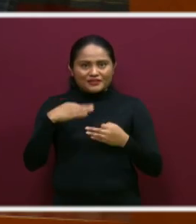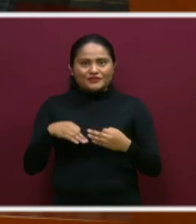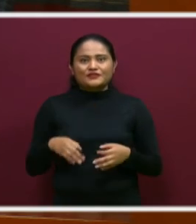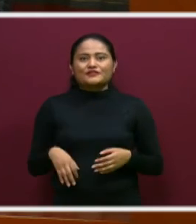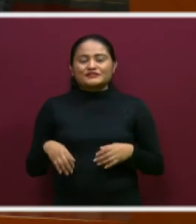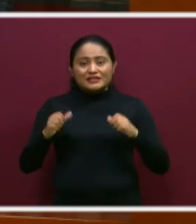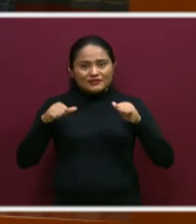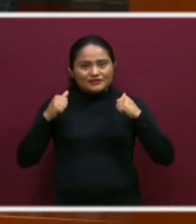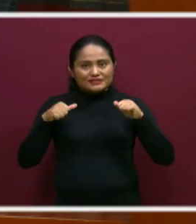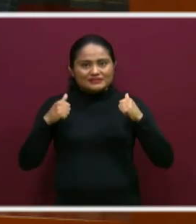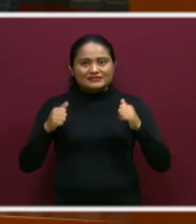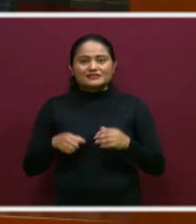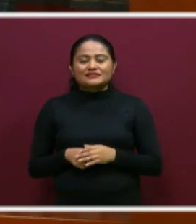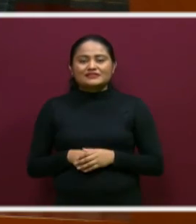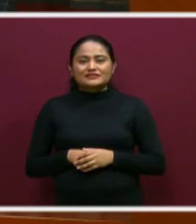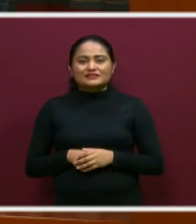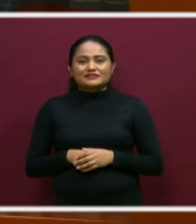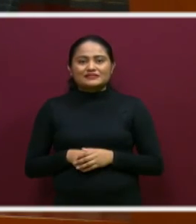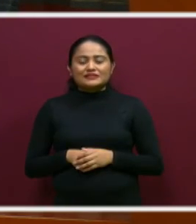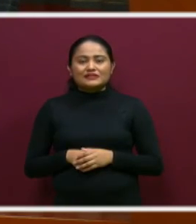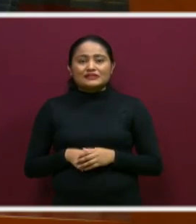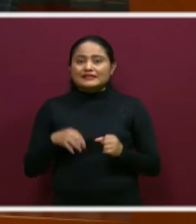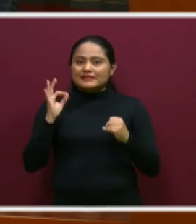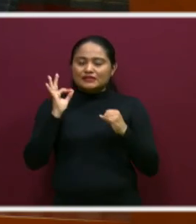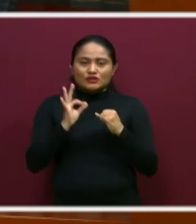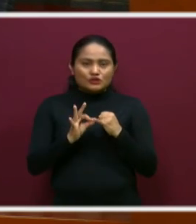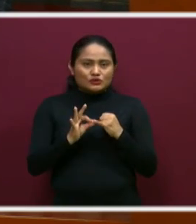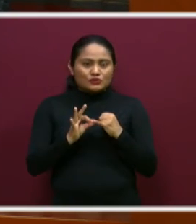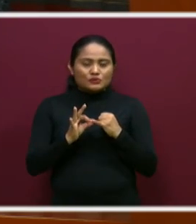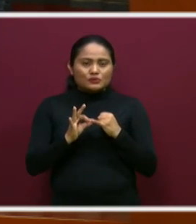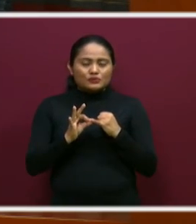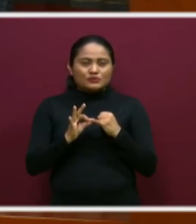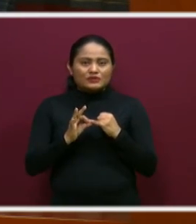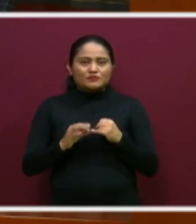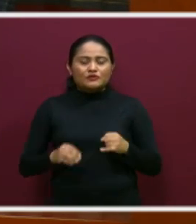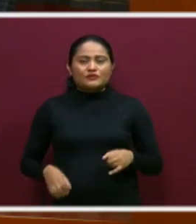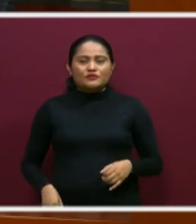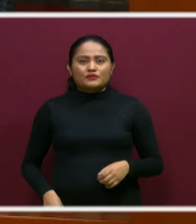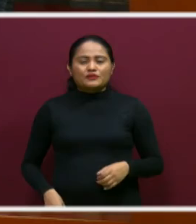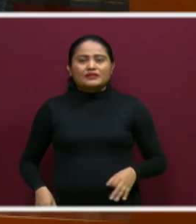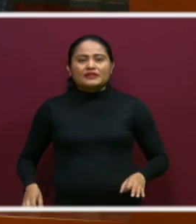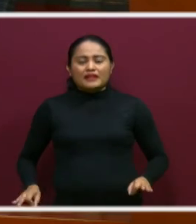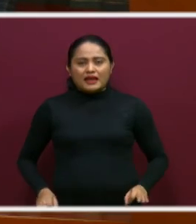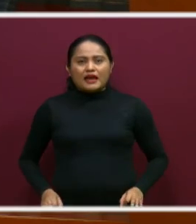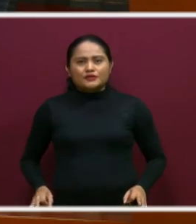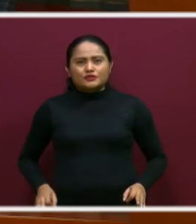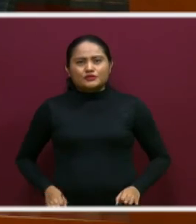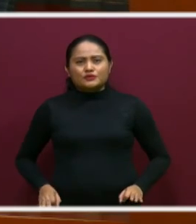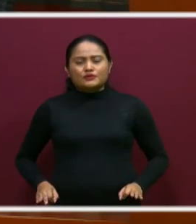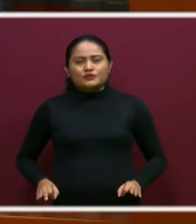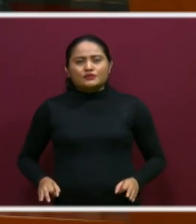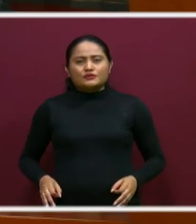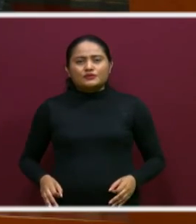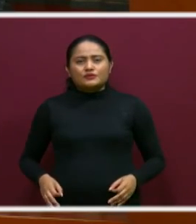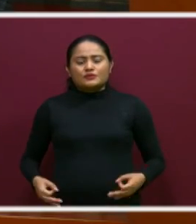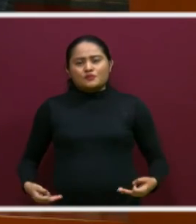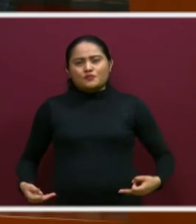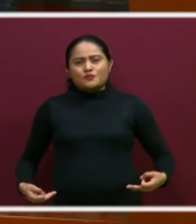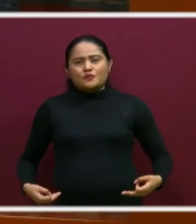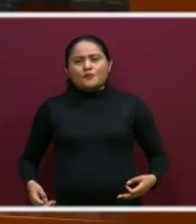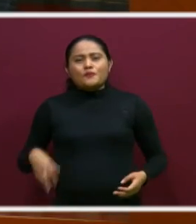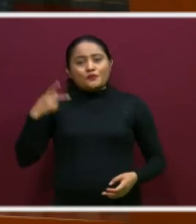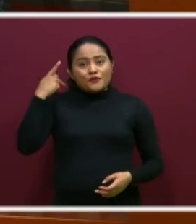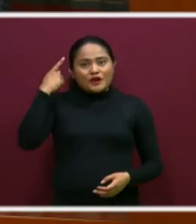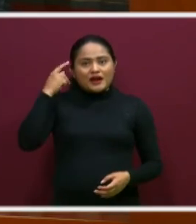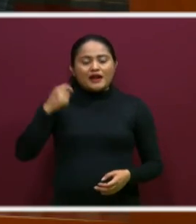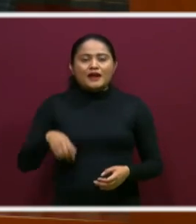él qué es una obra de teatro que se llama el gran retablo de las maravillas' de la fundación de puebla de los ángeles cabe mencionar